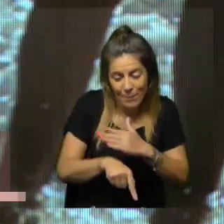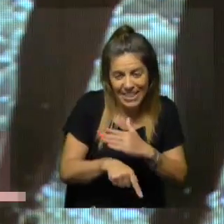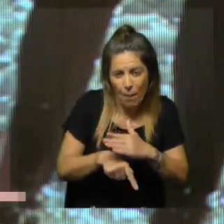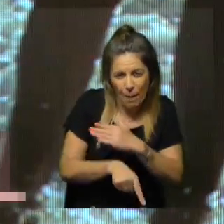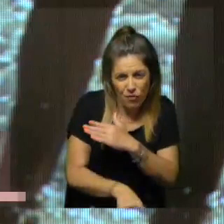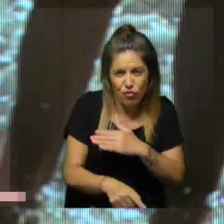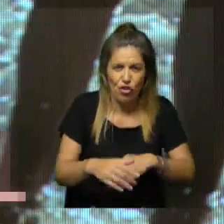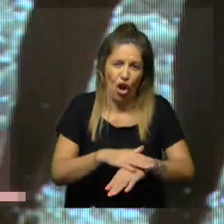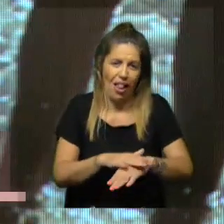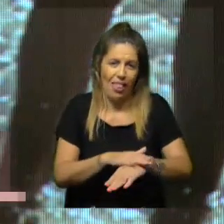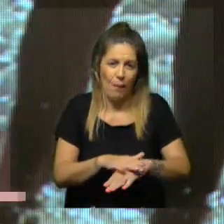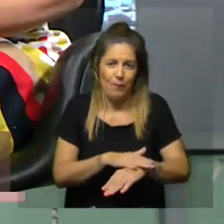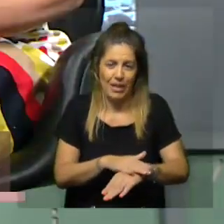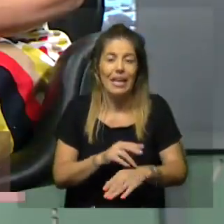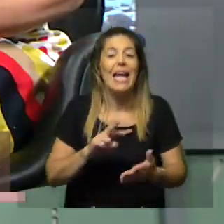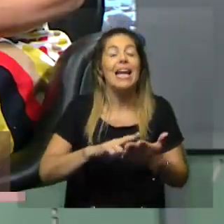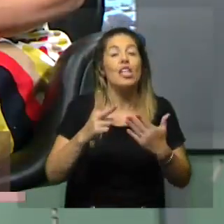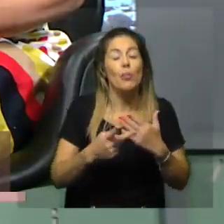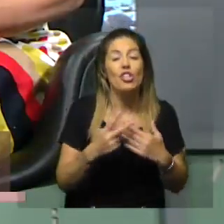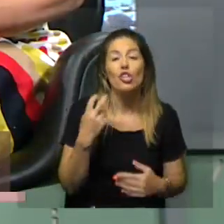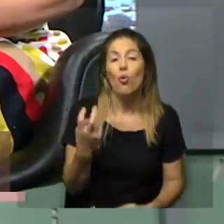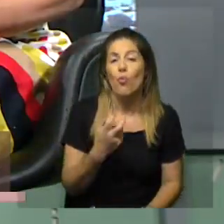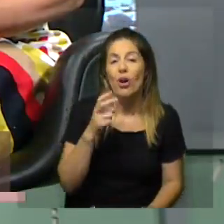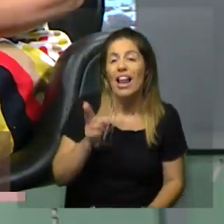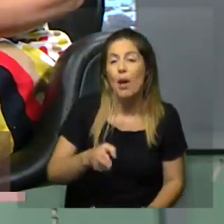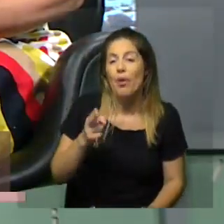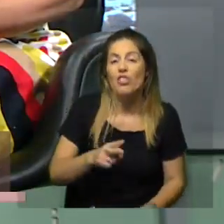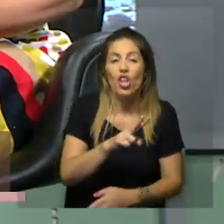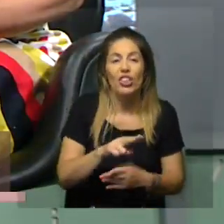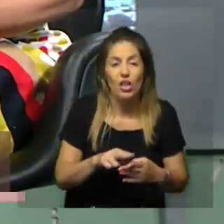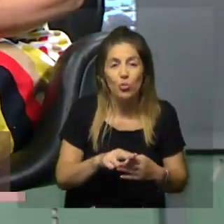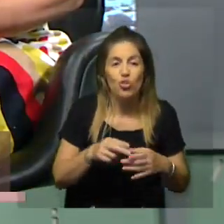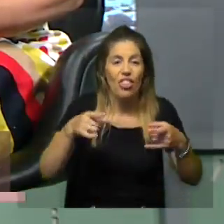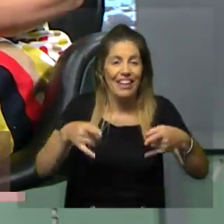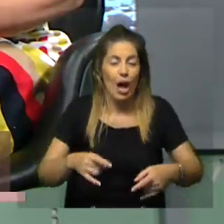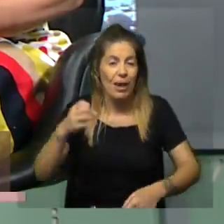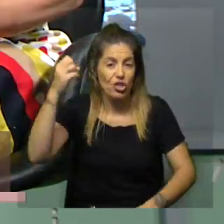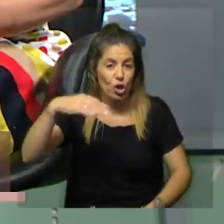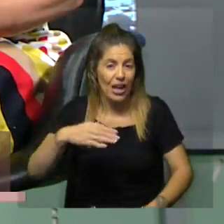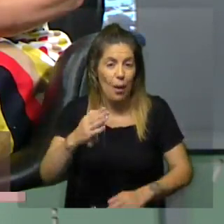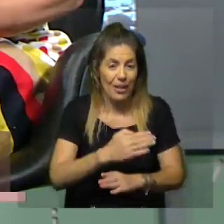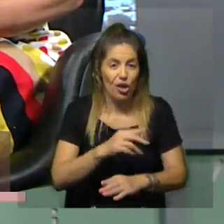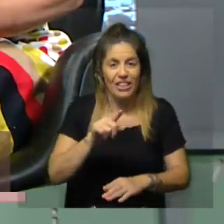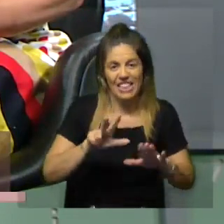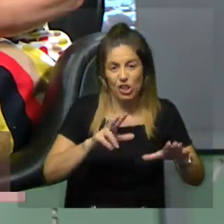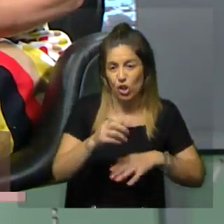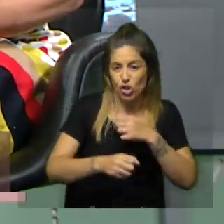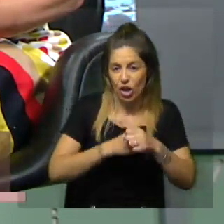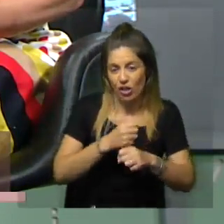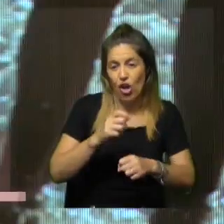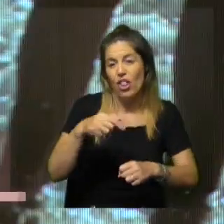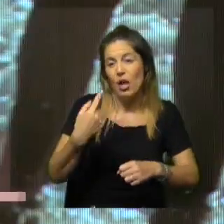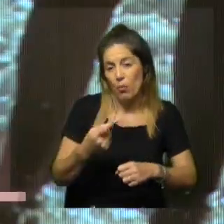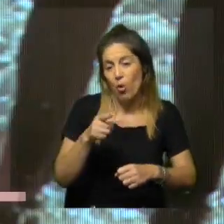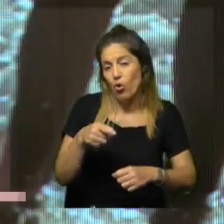piel. Este proyecto busca la prohibición del uso de camas solares a menores de 18 años. Claro. Bueno, después de los 18 ya uno toma la decisión